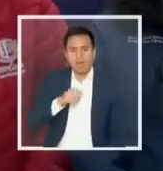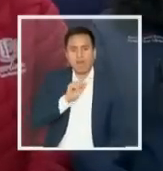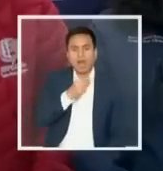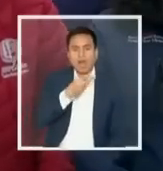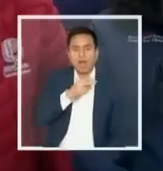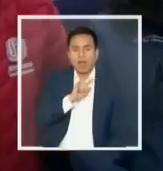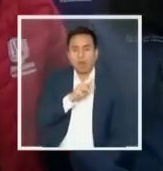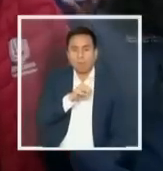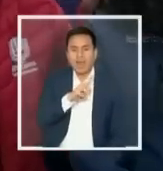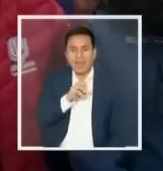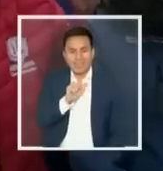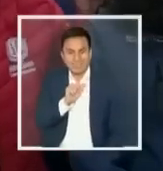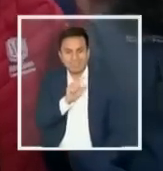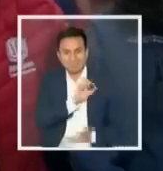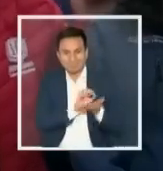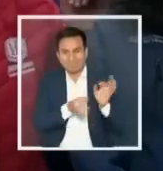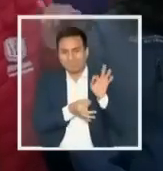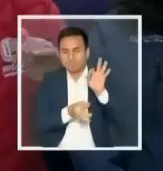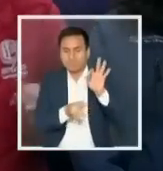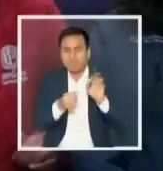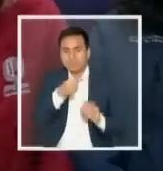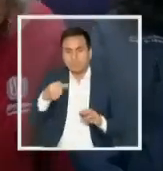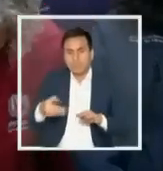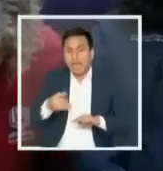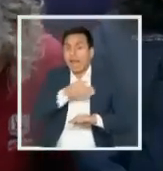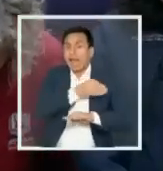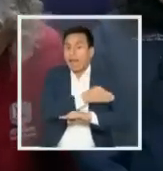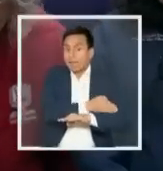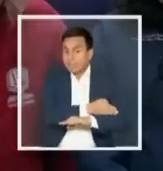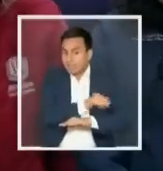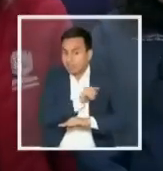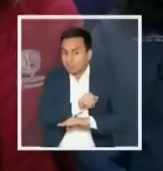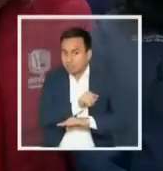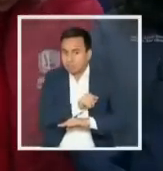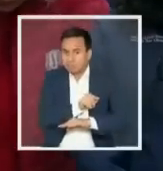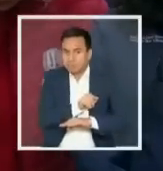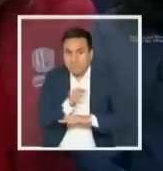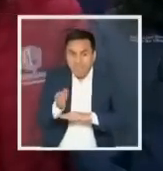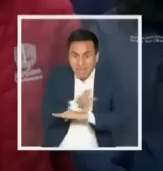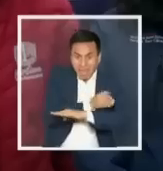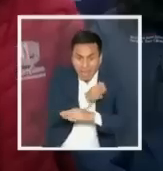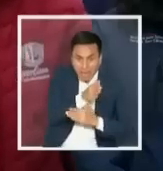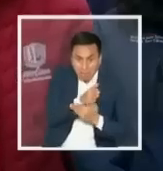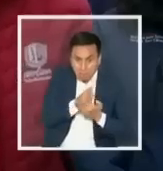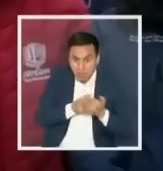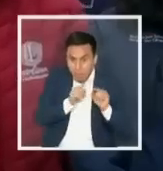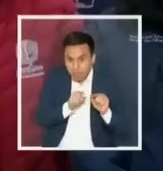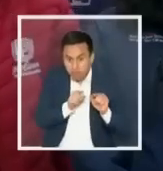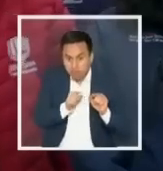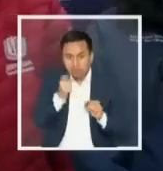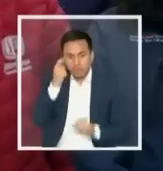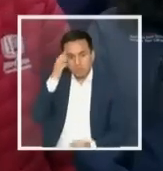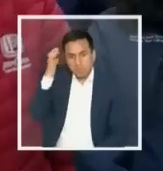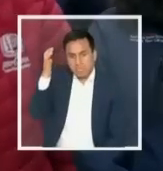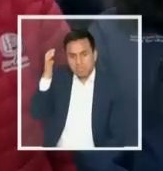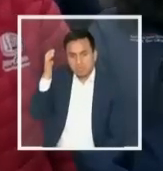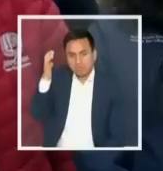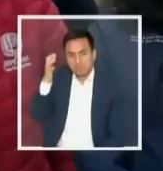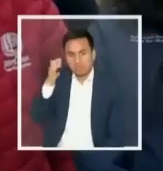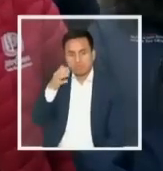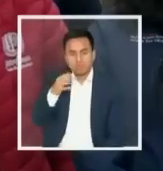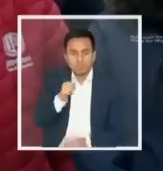Ahumada, que es la semana anterior. En medio de eso, me imagino que no puedo